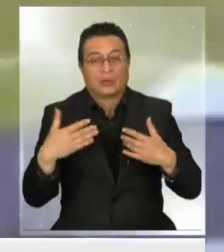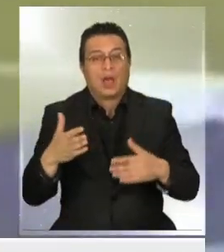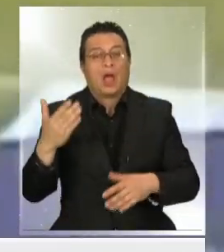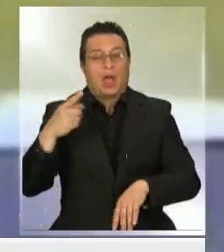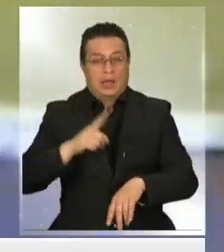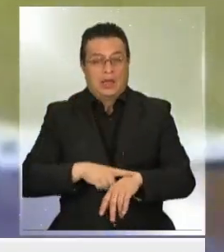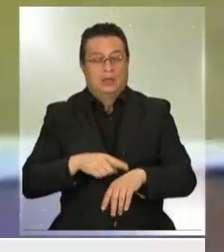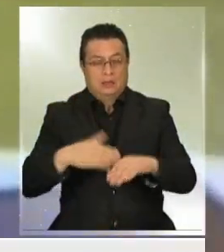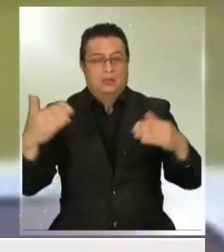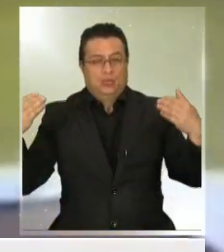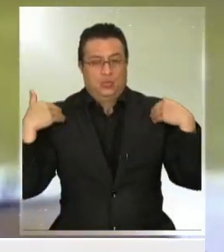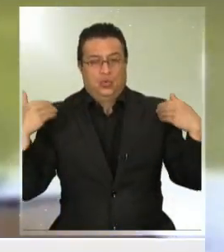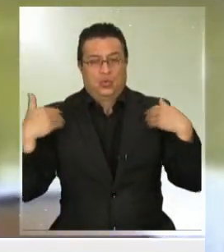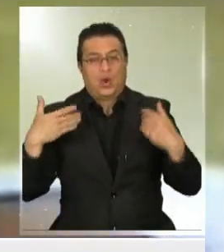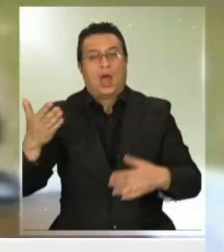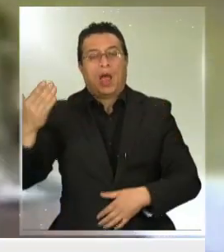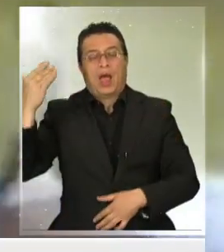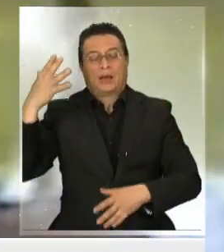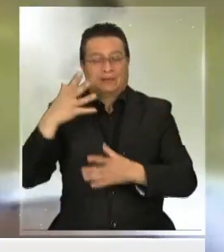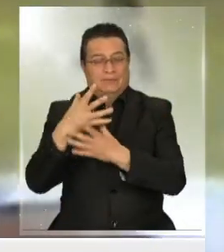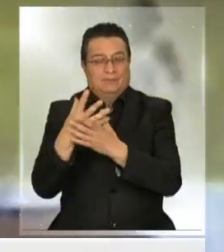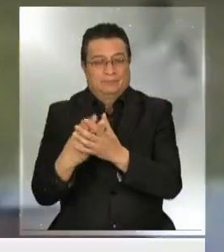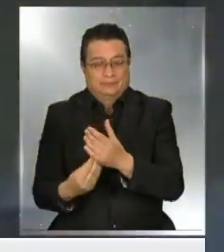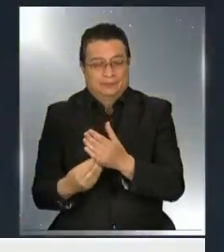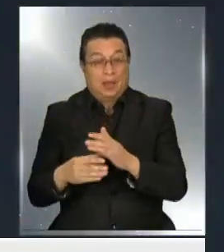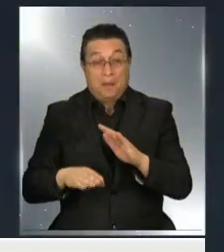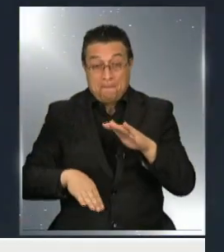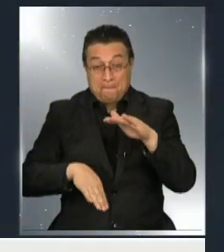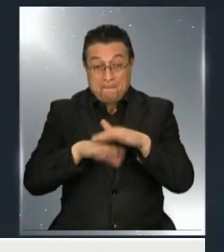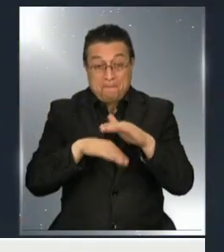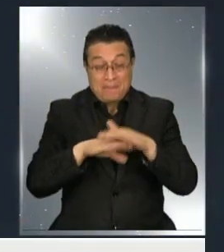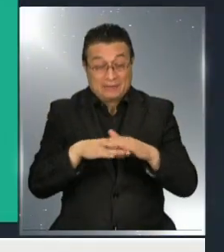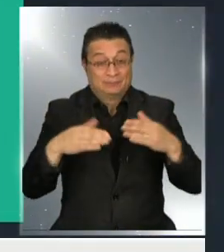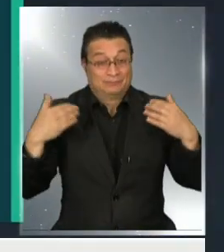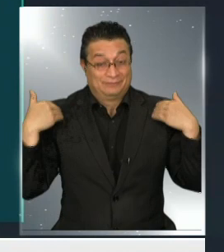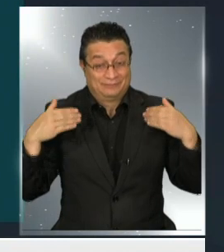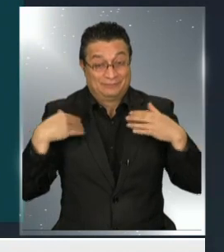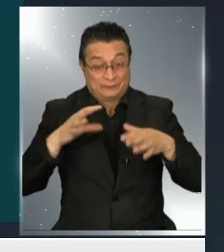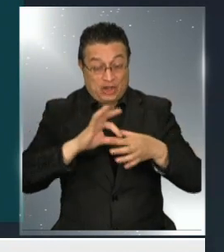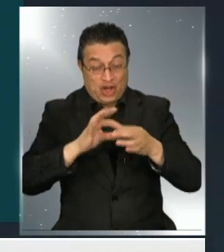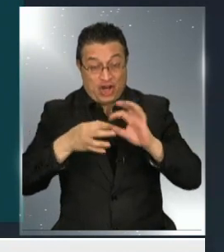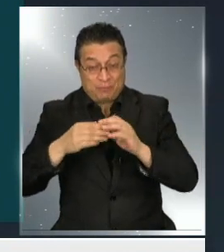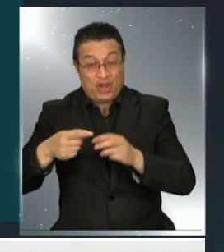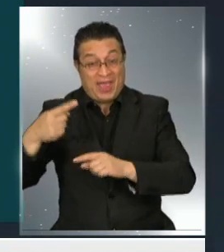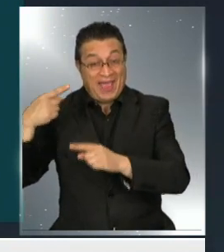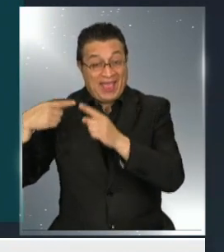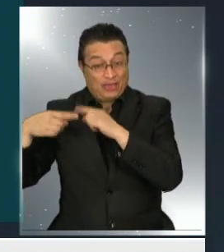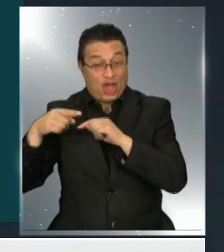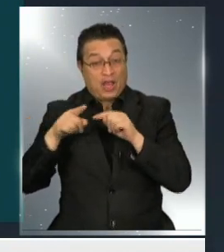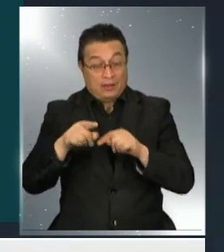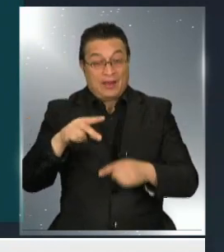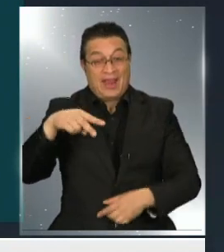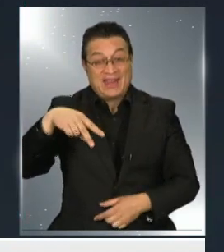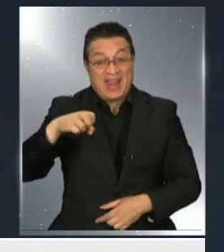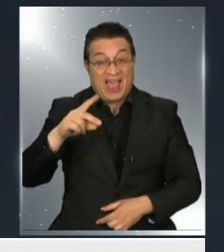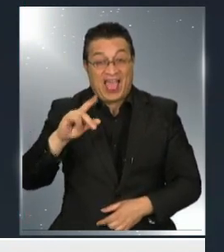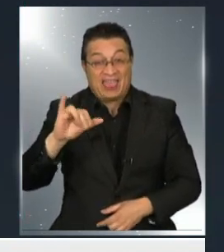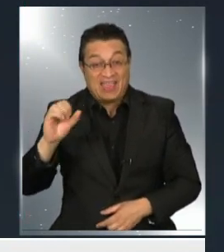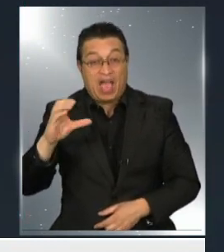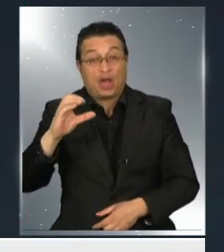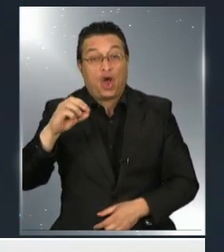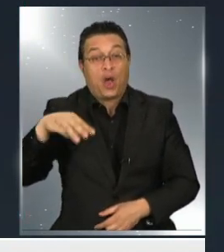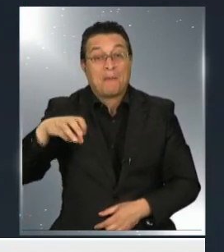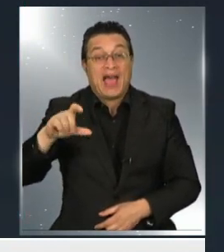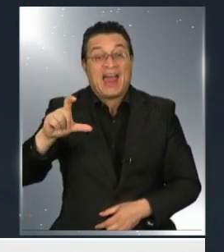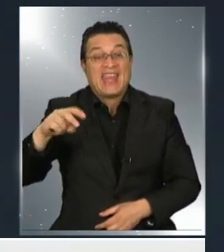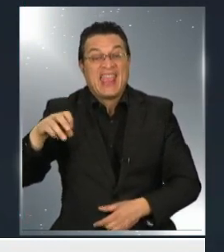de gimnasta hayan quedado en el pasado, pero una de las máximas exponentes del deporte olímpico en la historia, Nadia Comaneci, le dedicó un aplauso a este